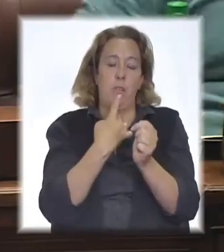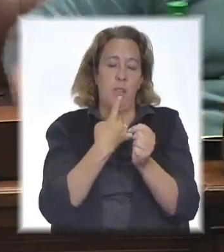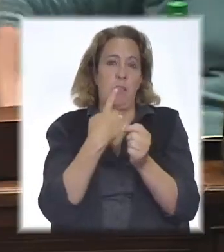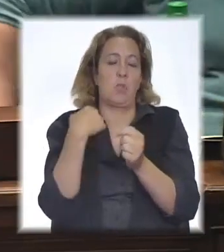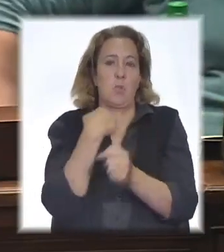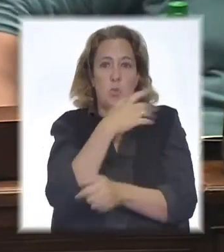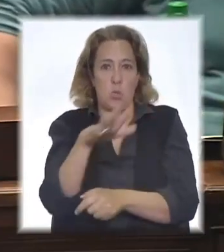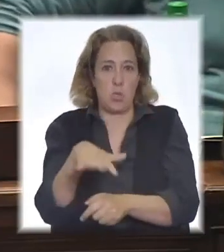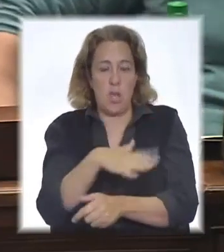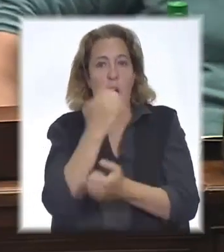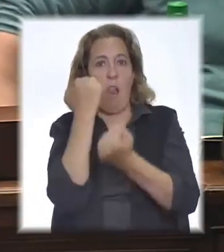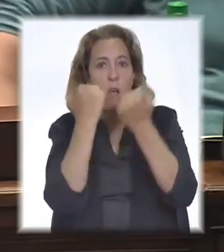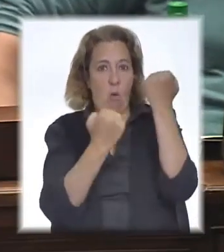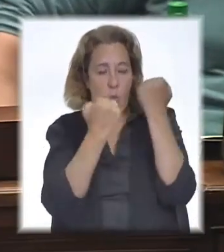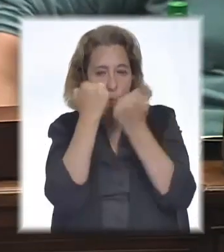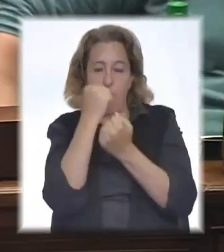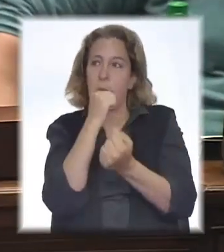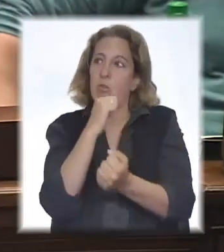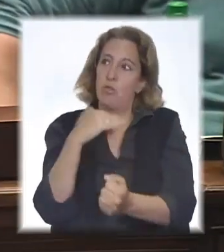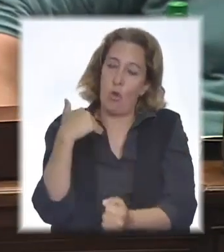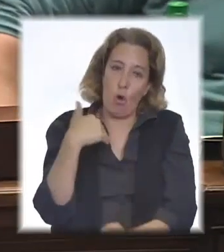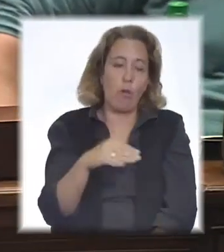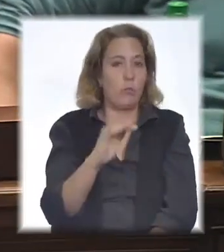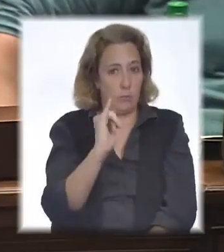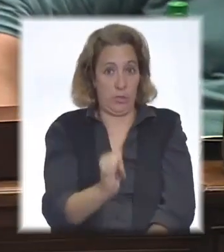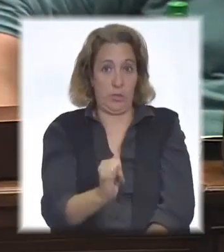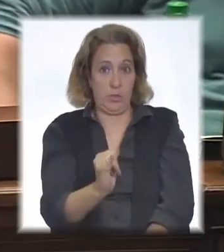social económico histórico